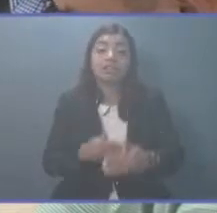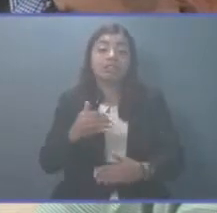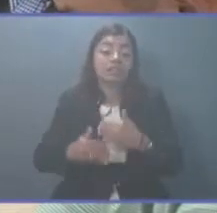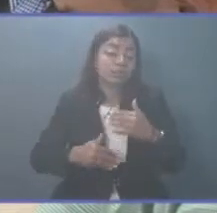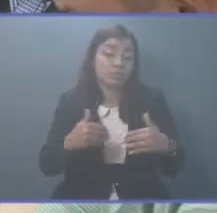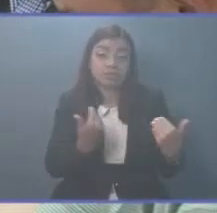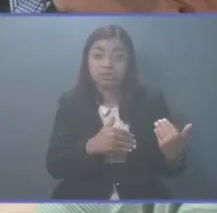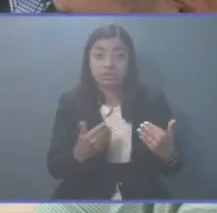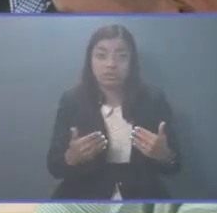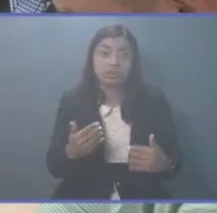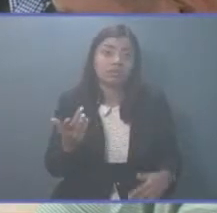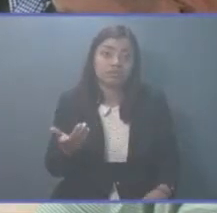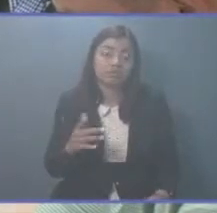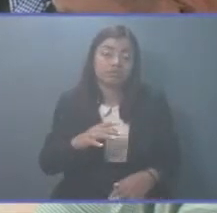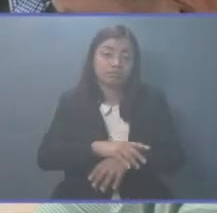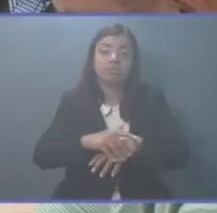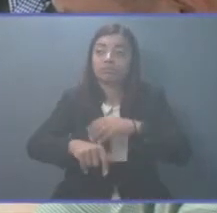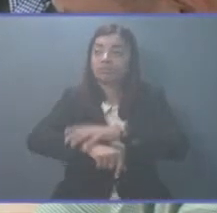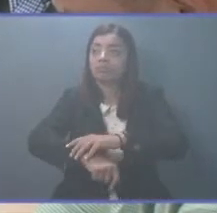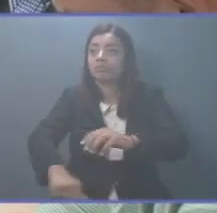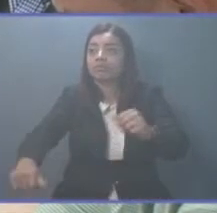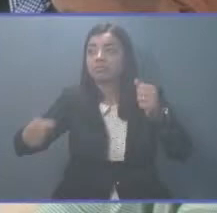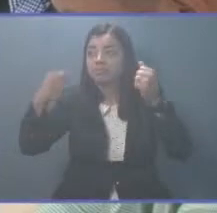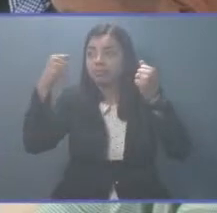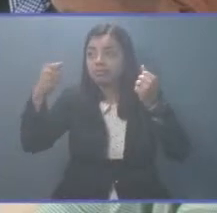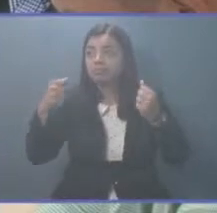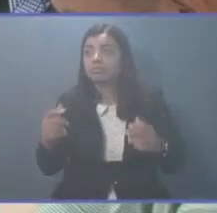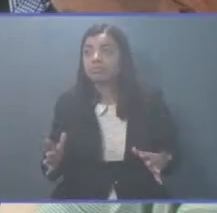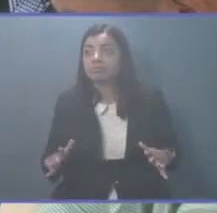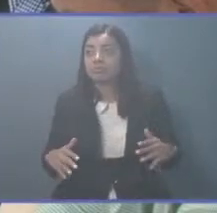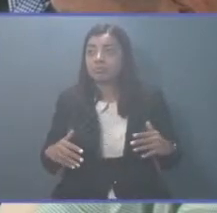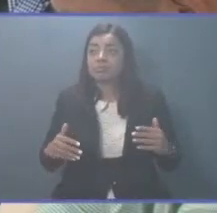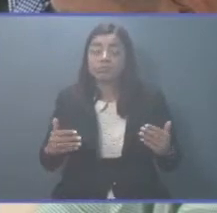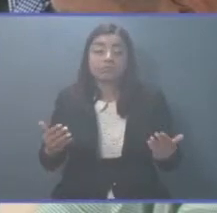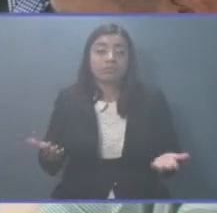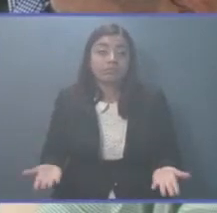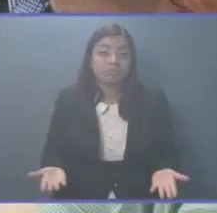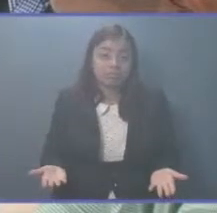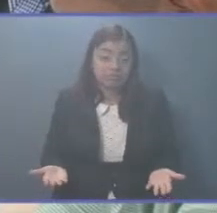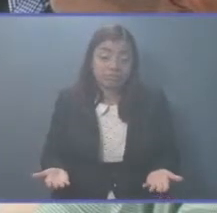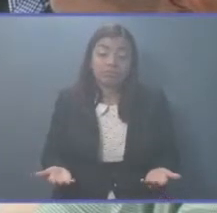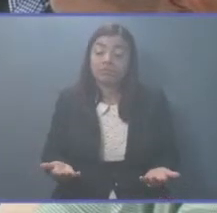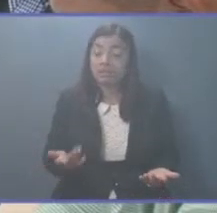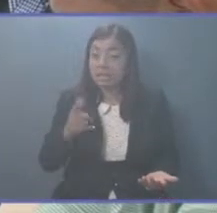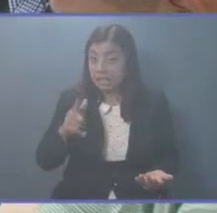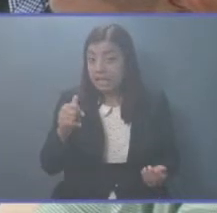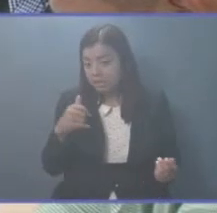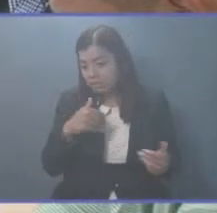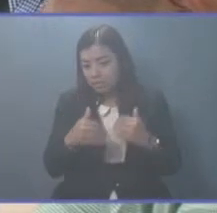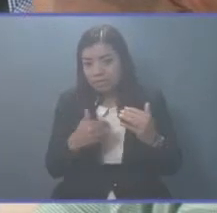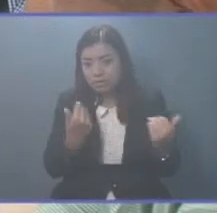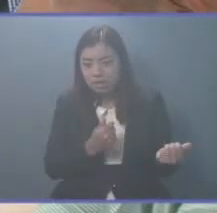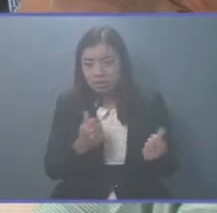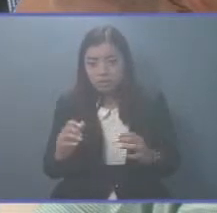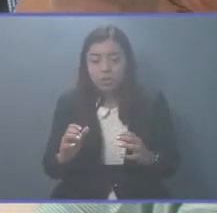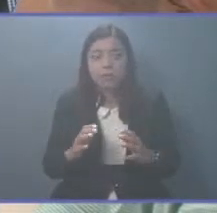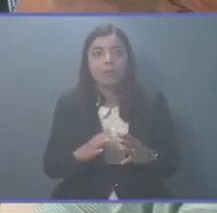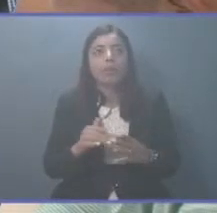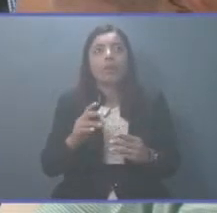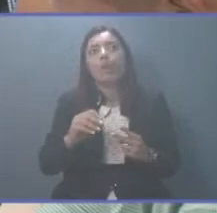proceso penal, ¿verdad? Porque esta acción o